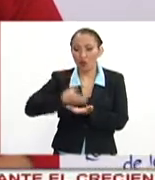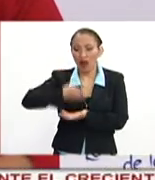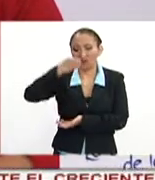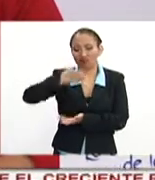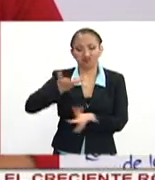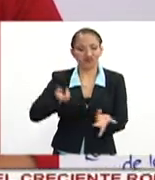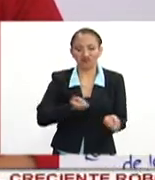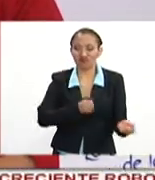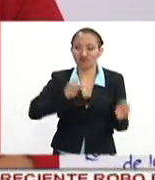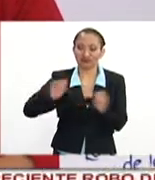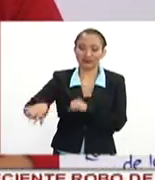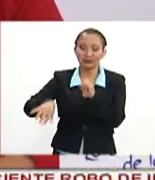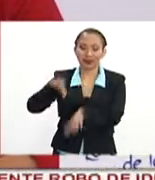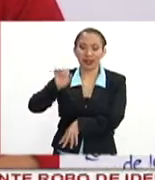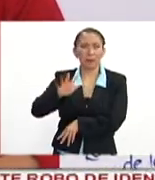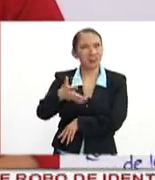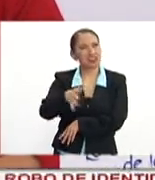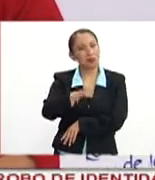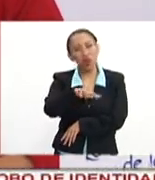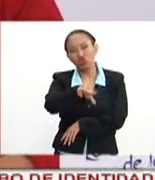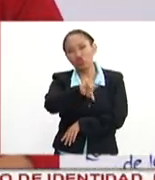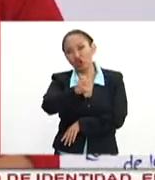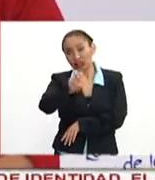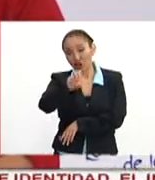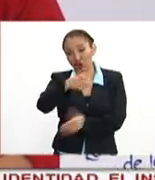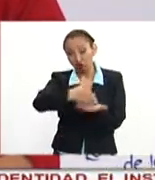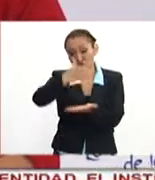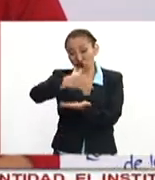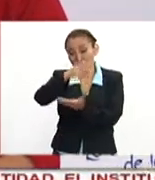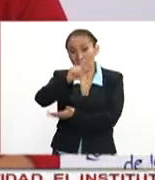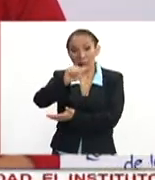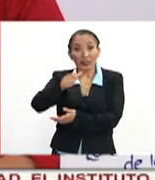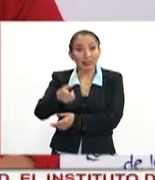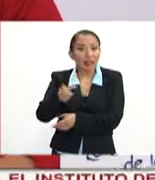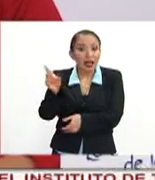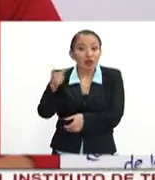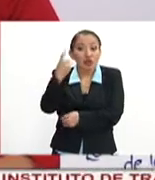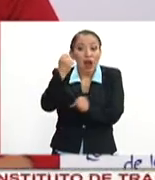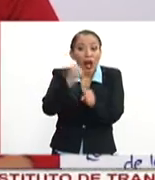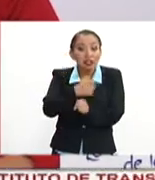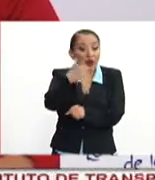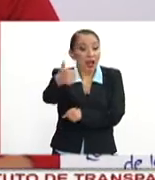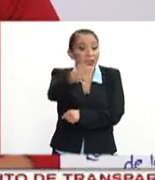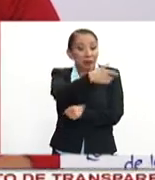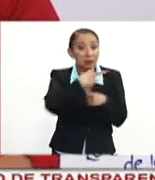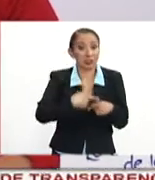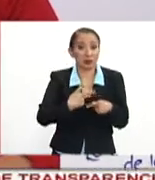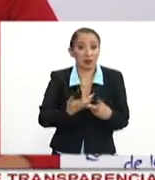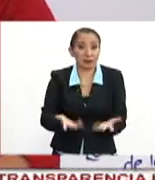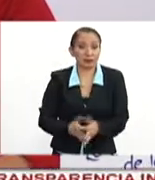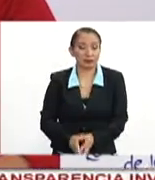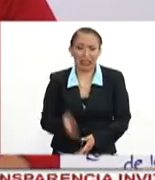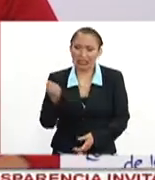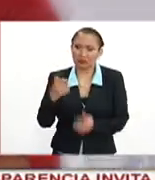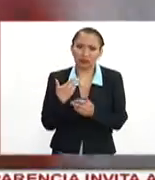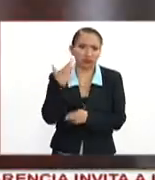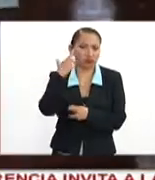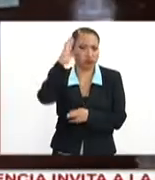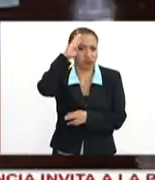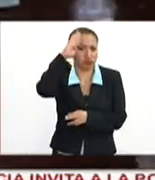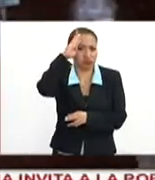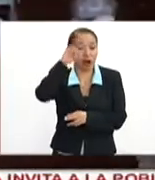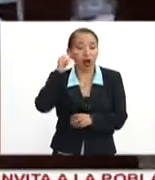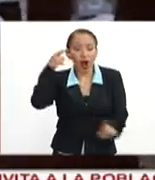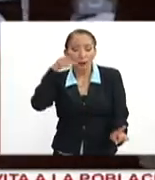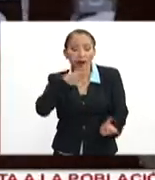embotellada. Se estima que alrededor de 200 botellas de PET se producen al año por persona, por cada mexicano. Eso es mucho.